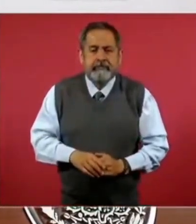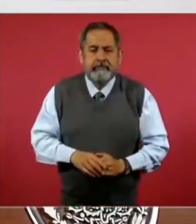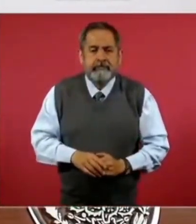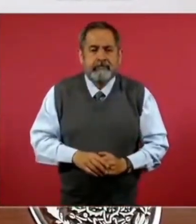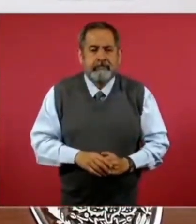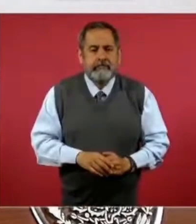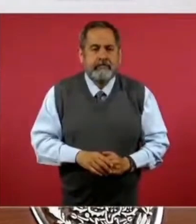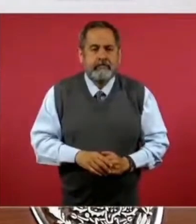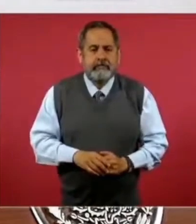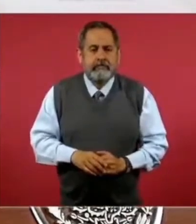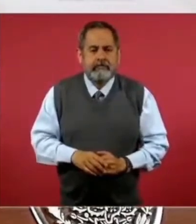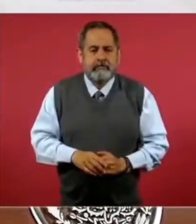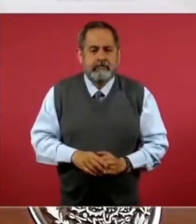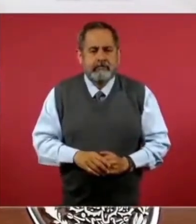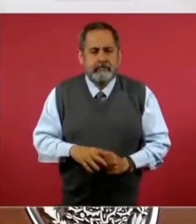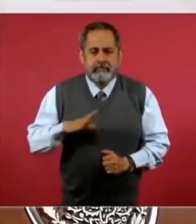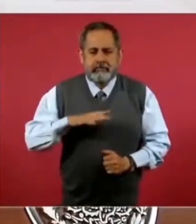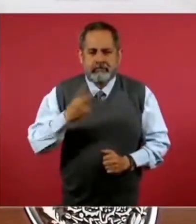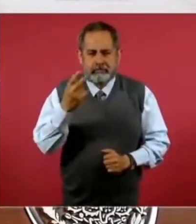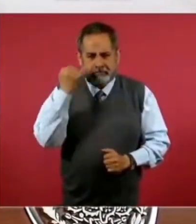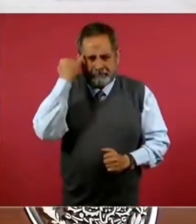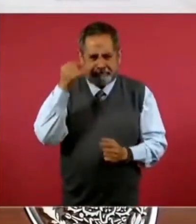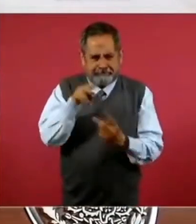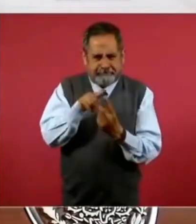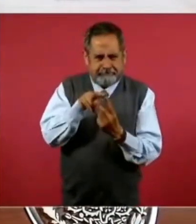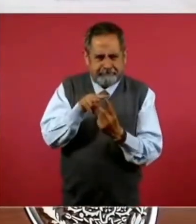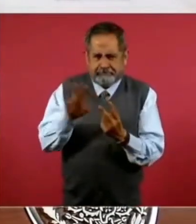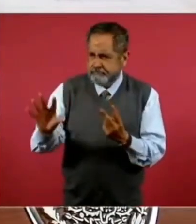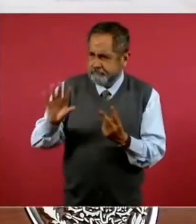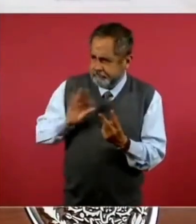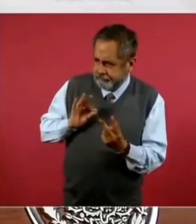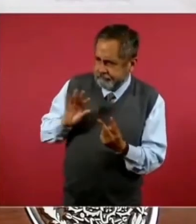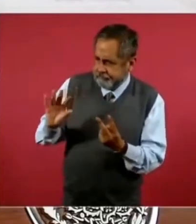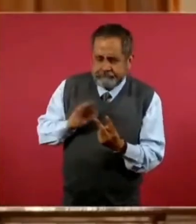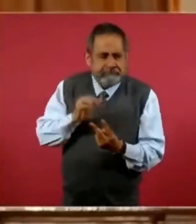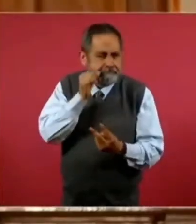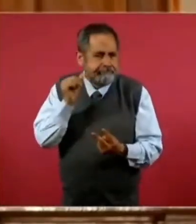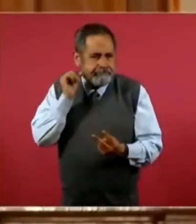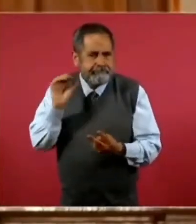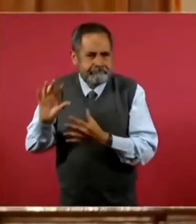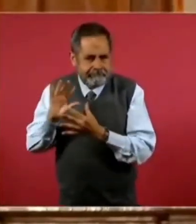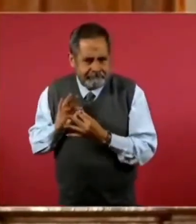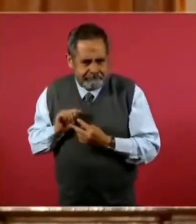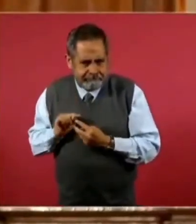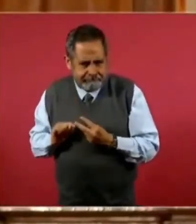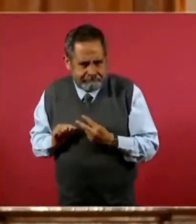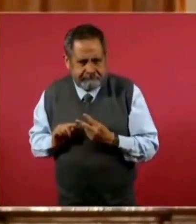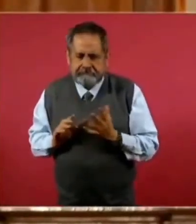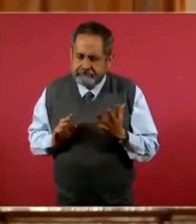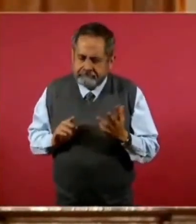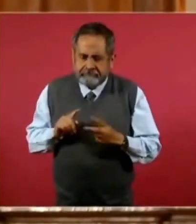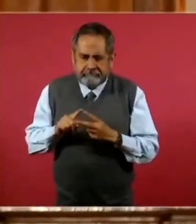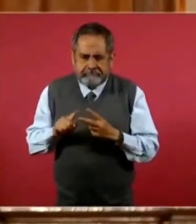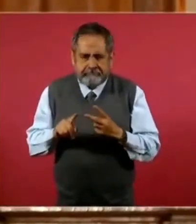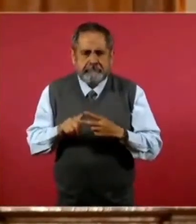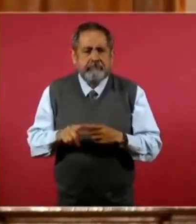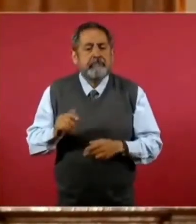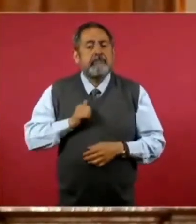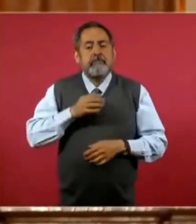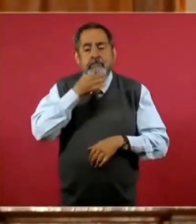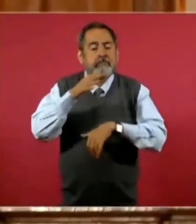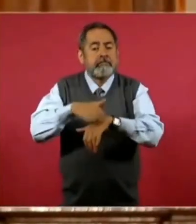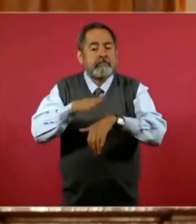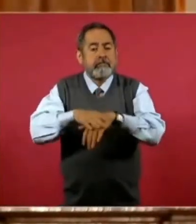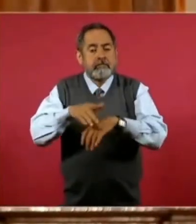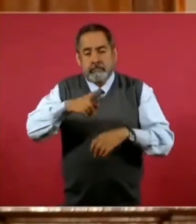acuerdo hay dos criterios ya me lo explicaron ayer este aprovecho para decir